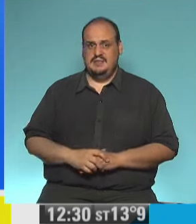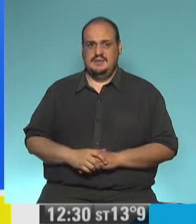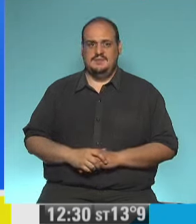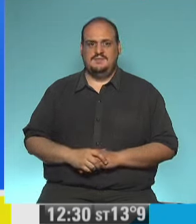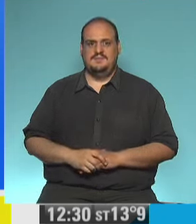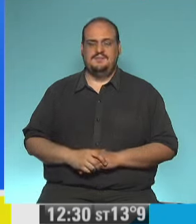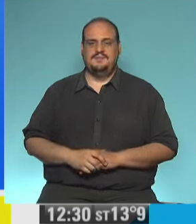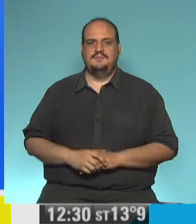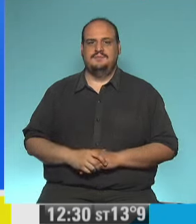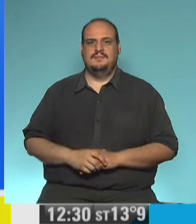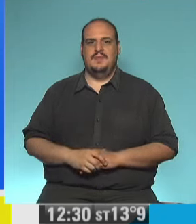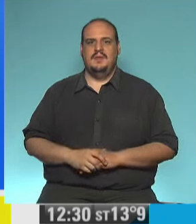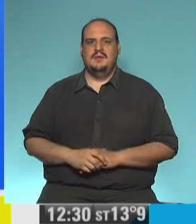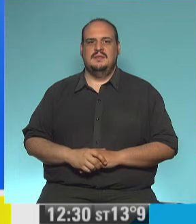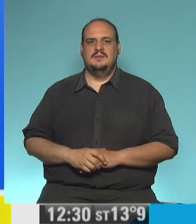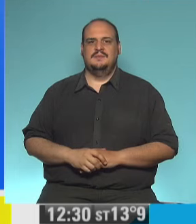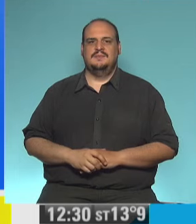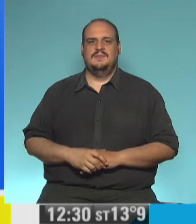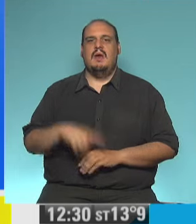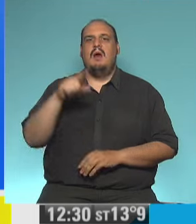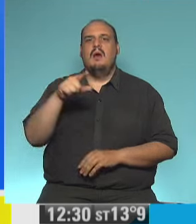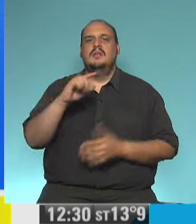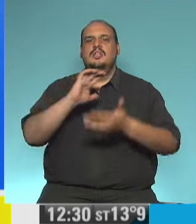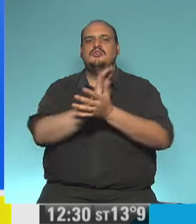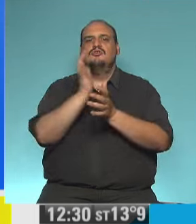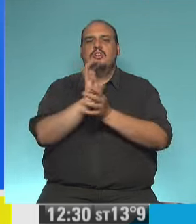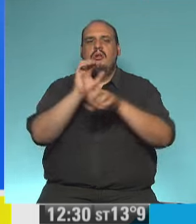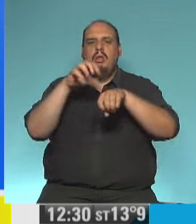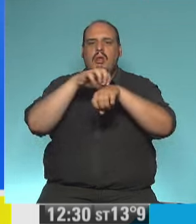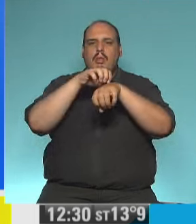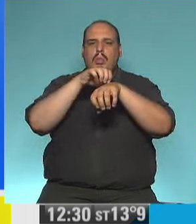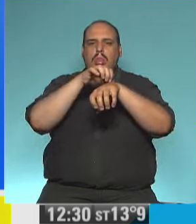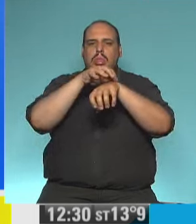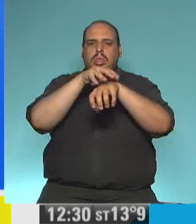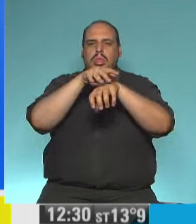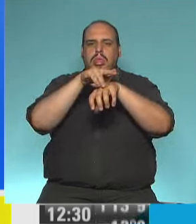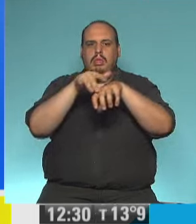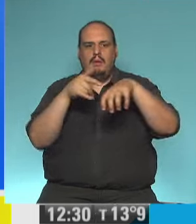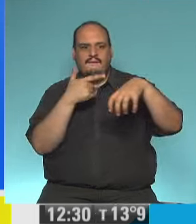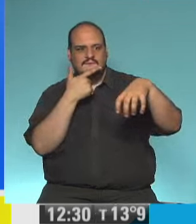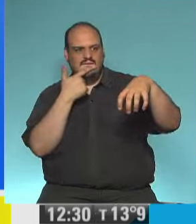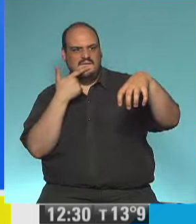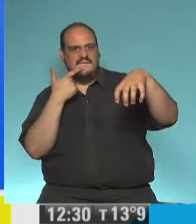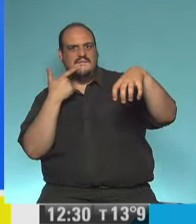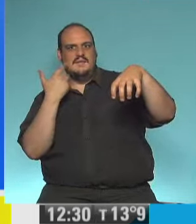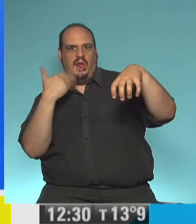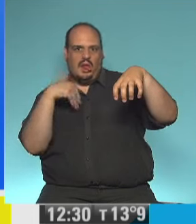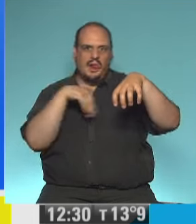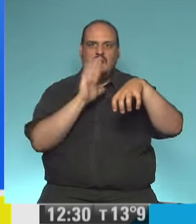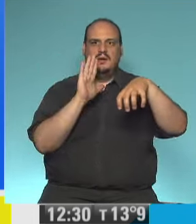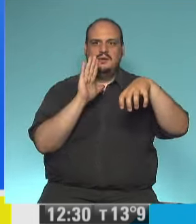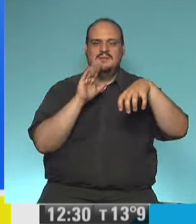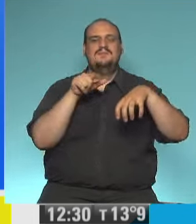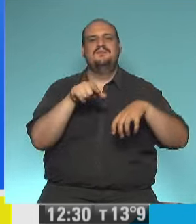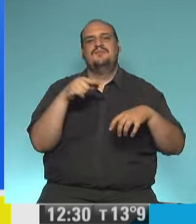¿Qué tenemos? Claro. Ahí está chorreando el chocolate y yo digo, mmm, qué rico que no se siga chorreando. Voy claro, lo es en otro idioma, pero ahí